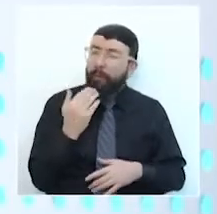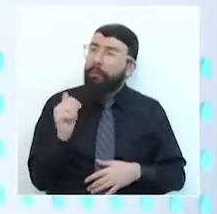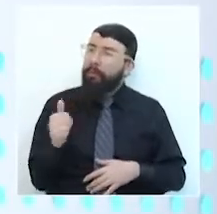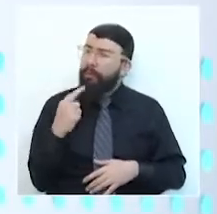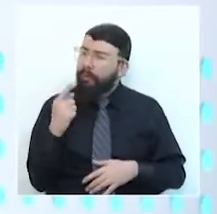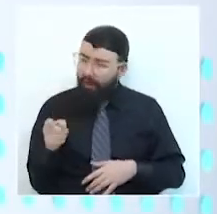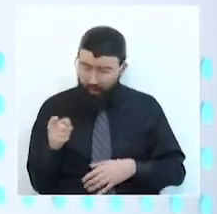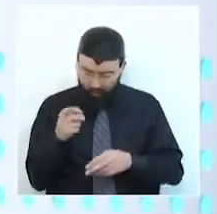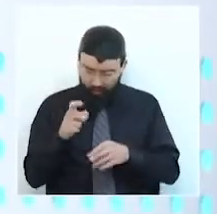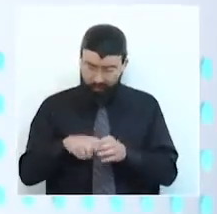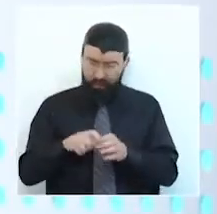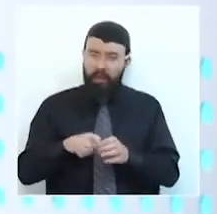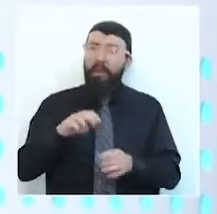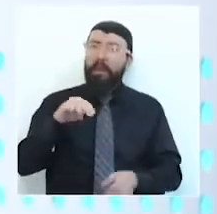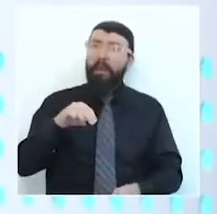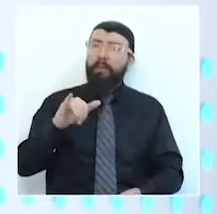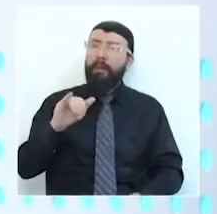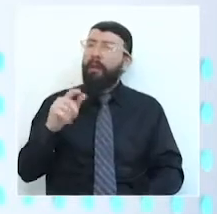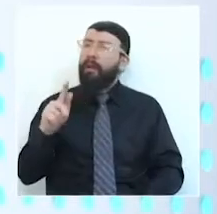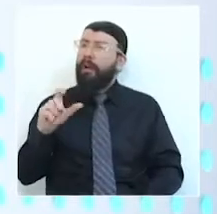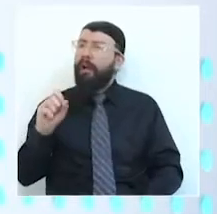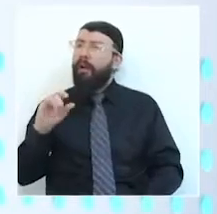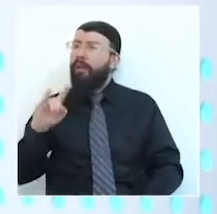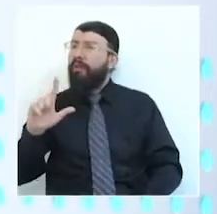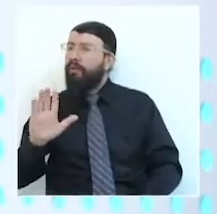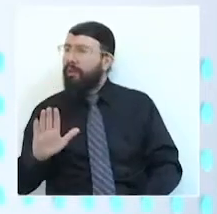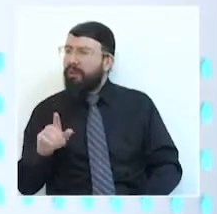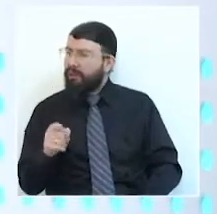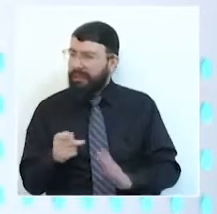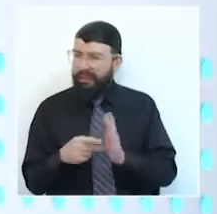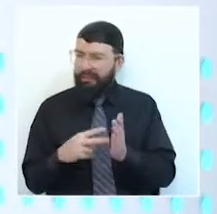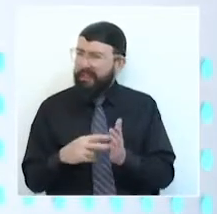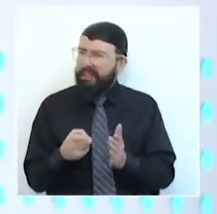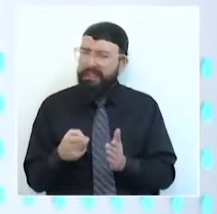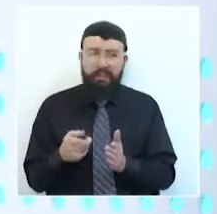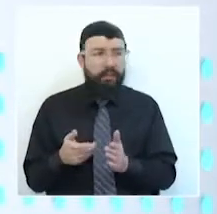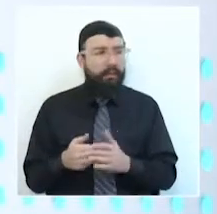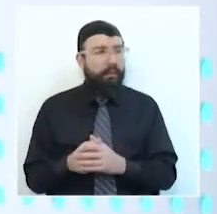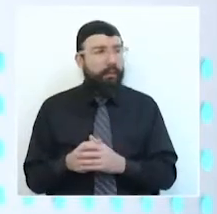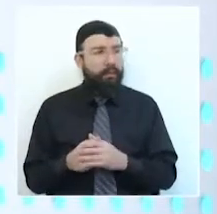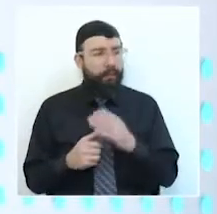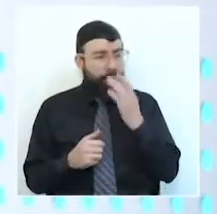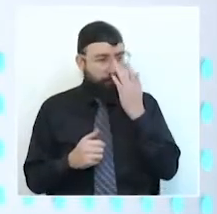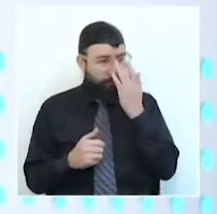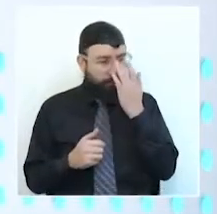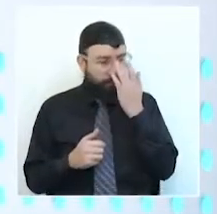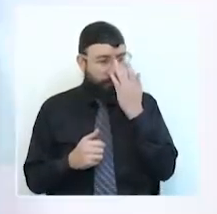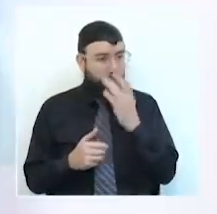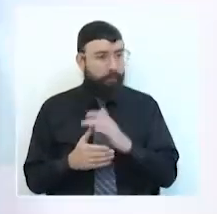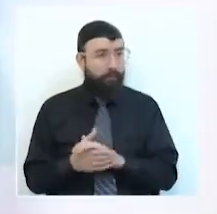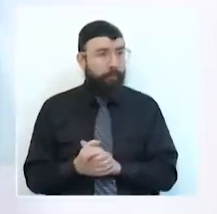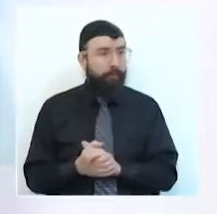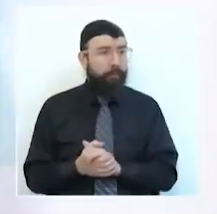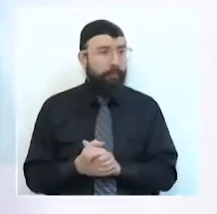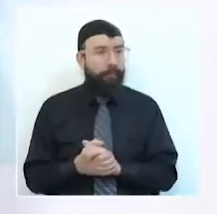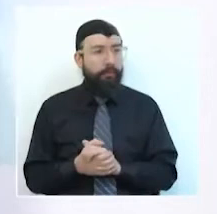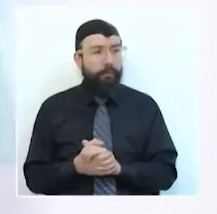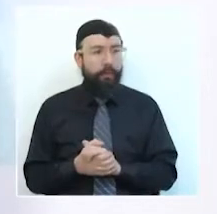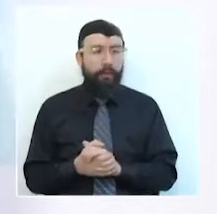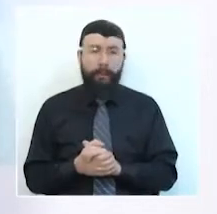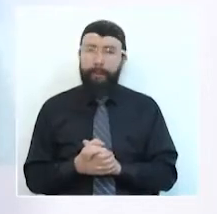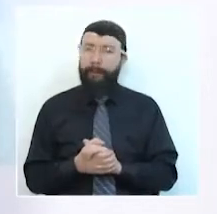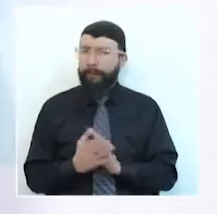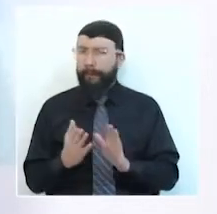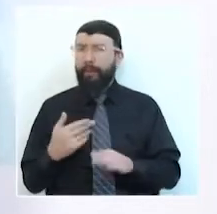mind full qué significa esa palabra mind full bueno al final vivimos